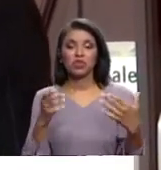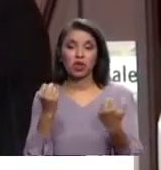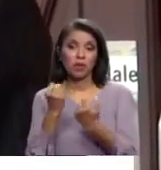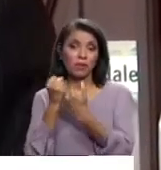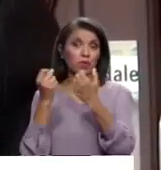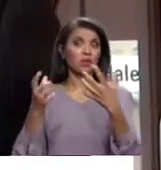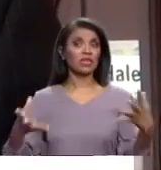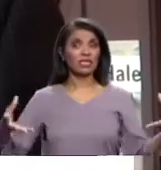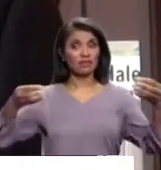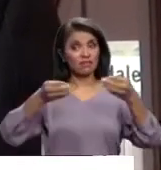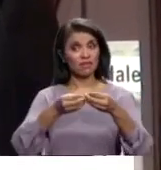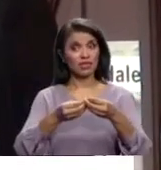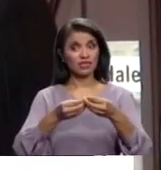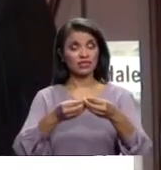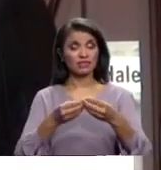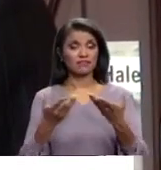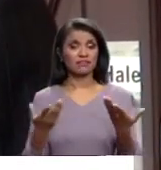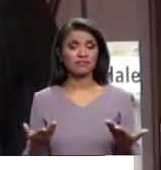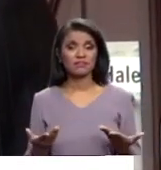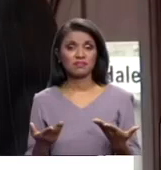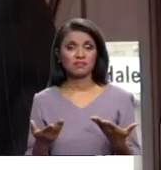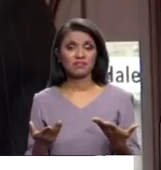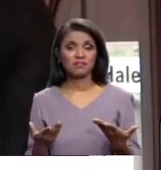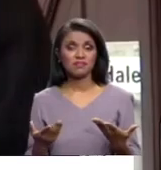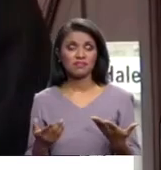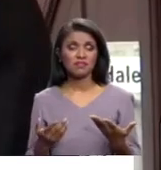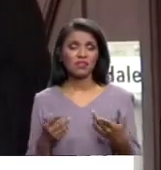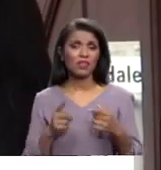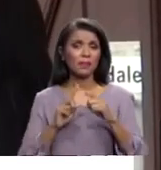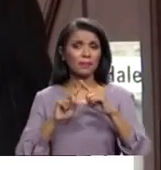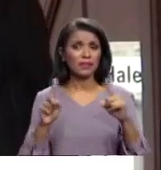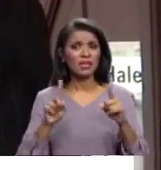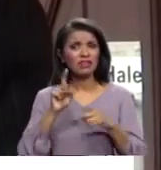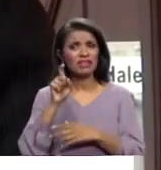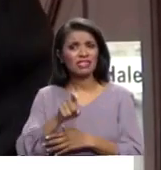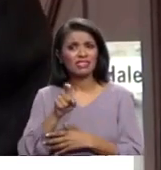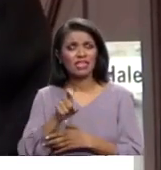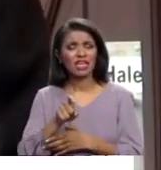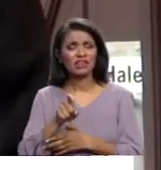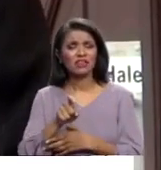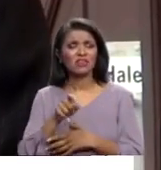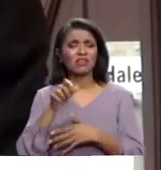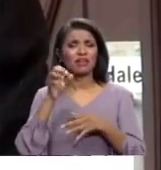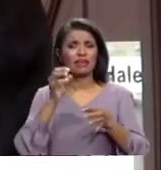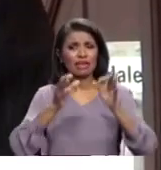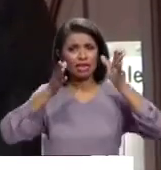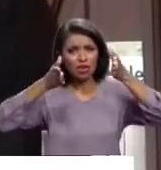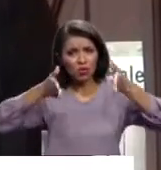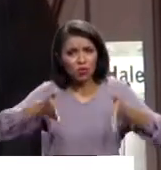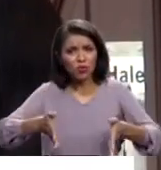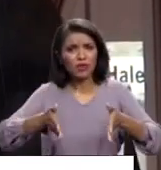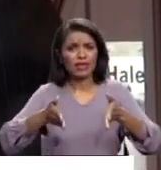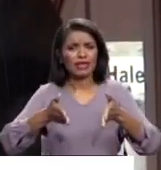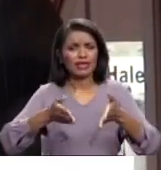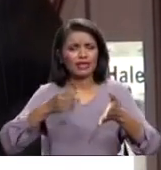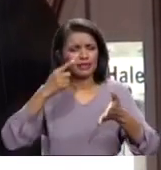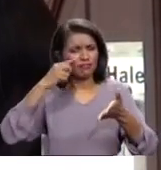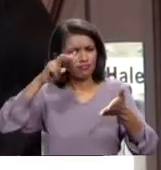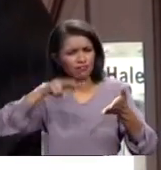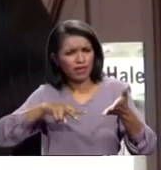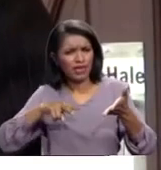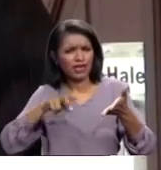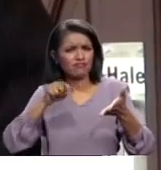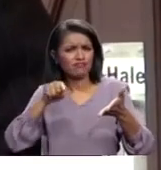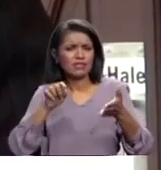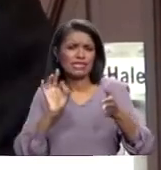partido político. De alguna u otra manera, es necesario que el Pleno de la Corte Suprema de Justicia lance una doctrina filosófica sobre qué es lo